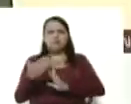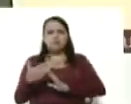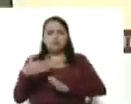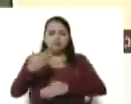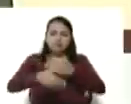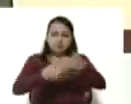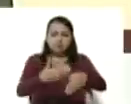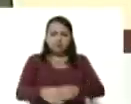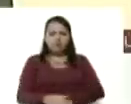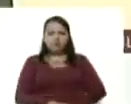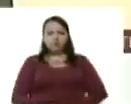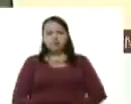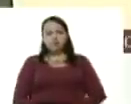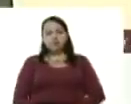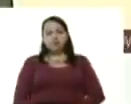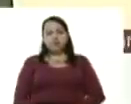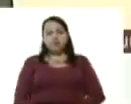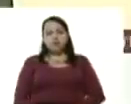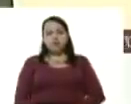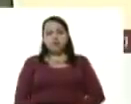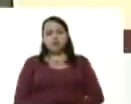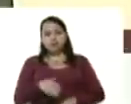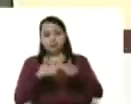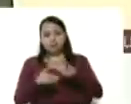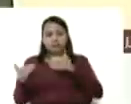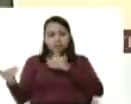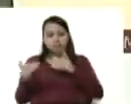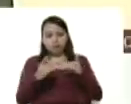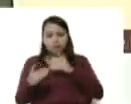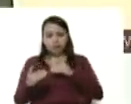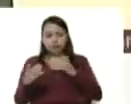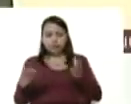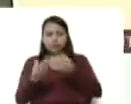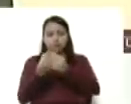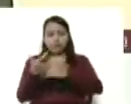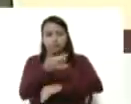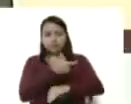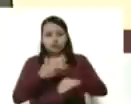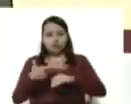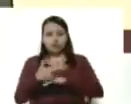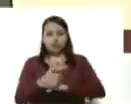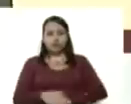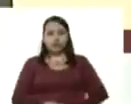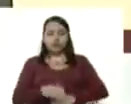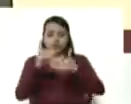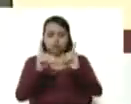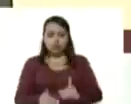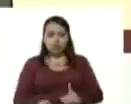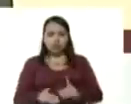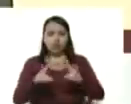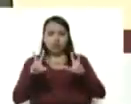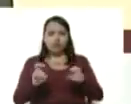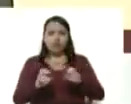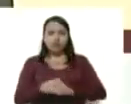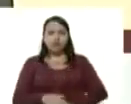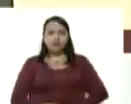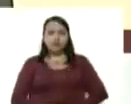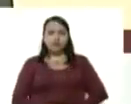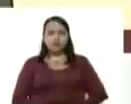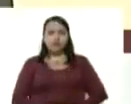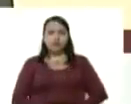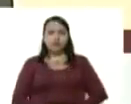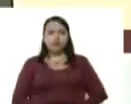adelantando las negociaciones con el gobierno de Guyana para la designación de un nuevo buen